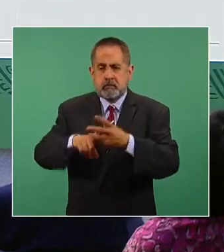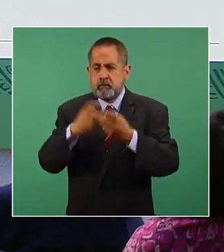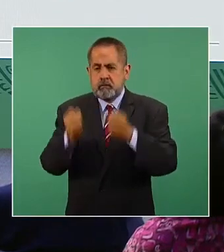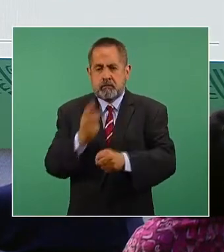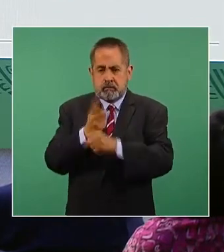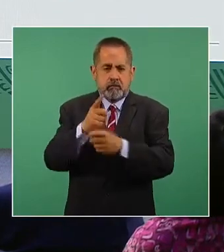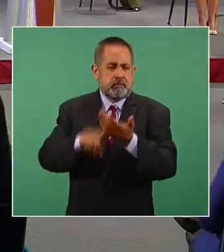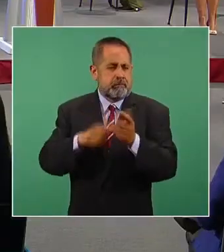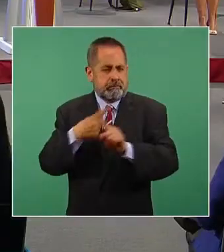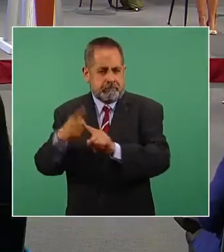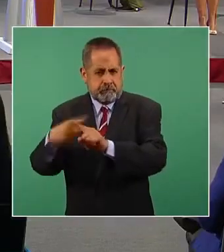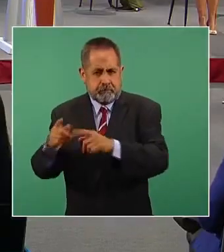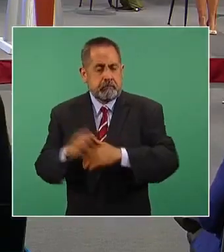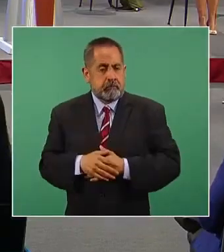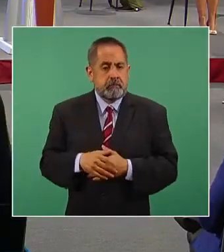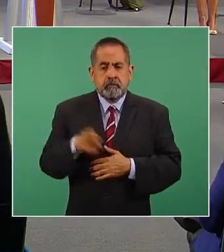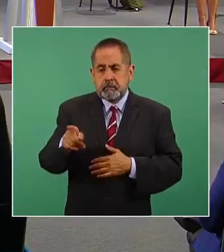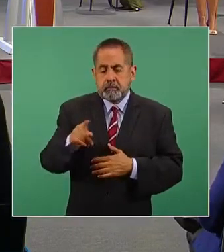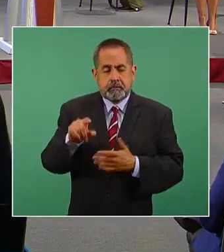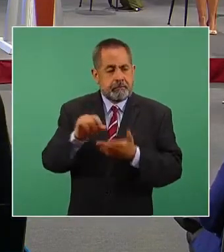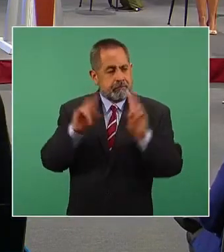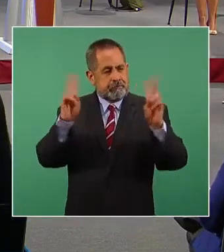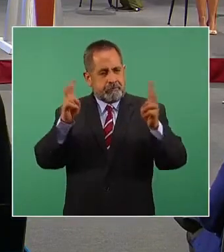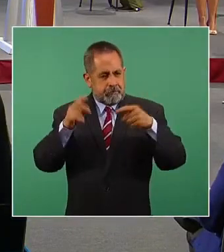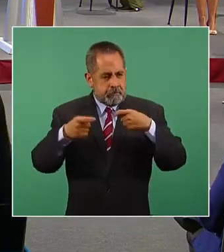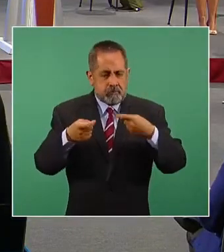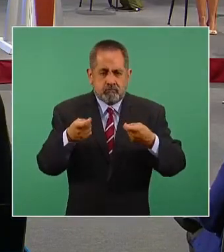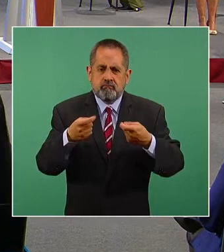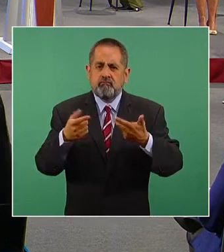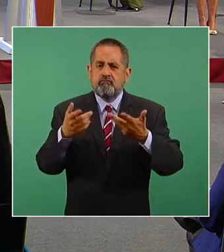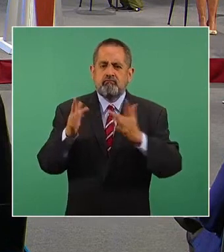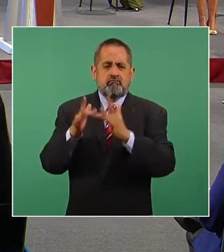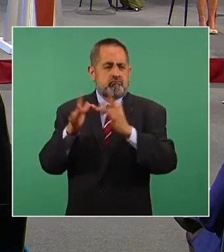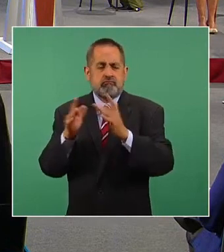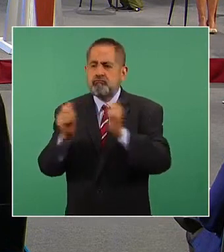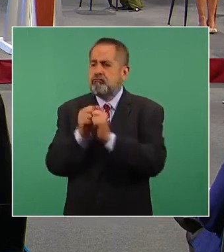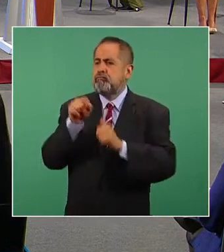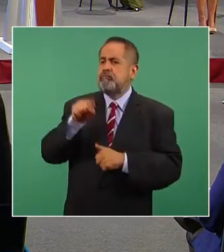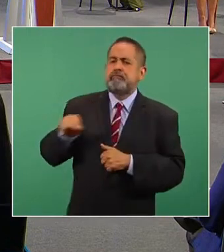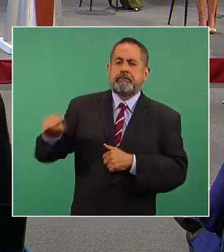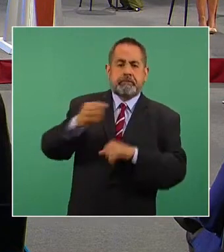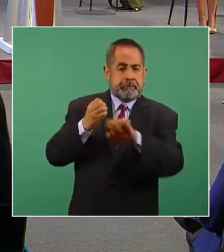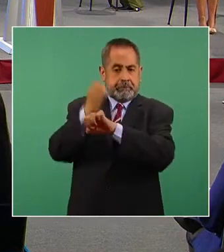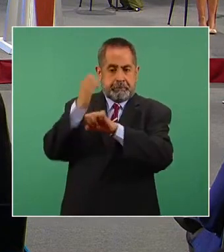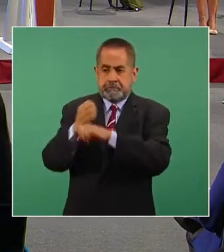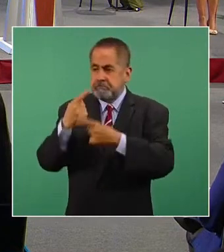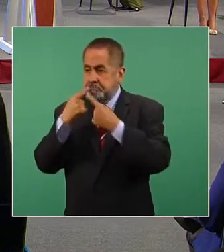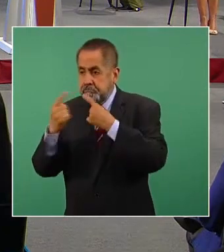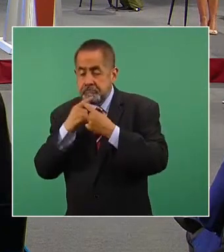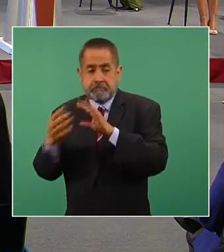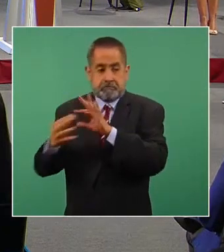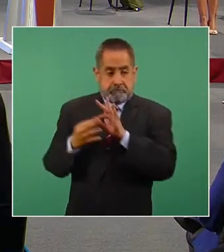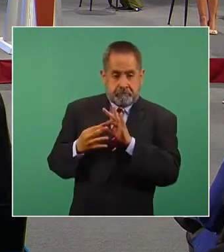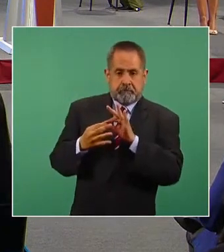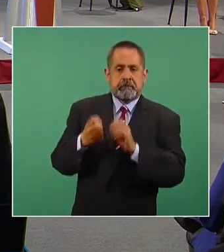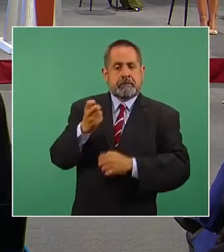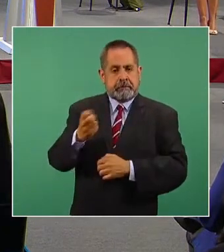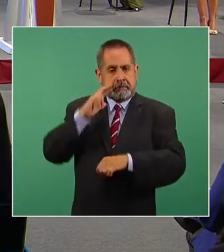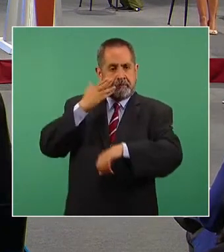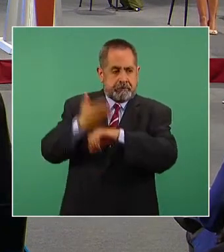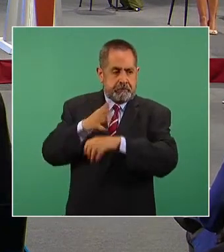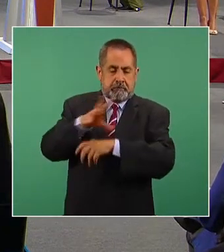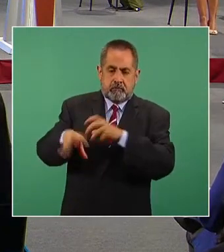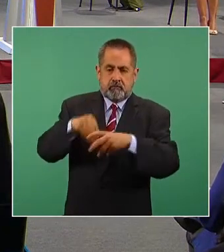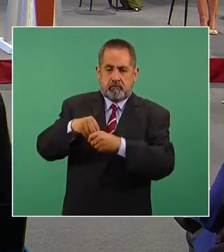pública, etcétera, a los centros de control, comando y comunicación de las entidades federativas, que son las responsables